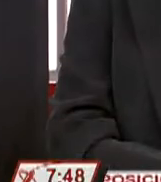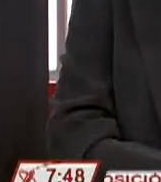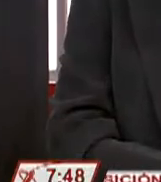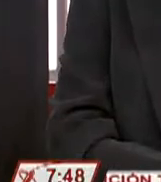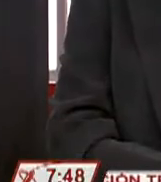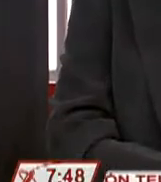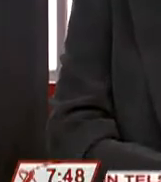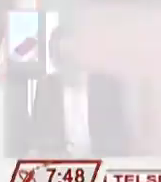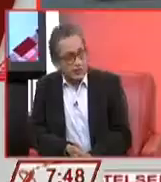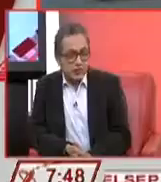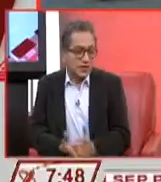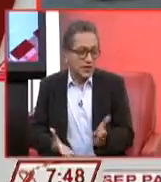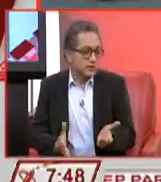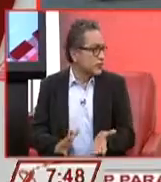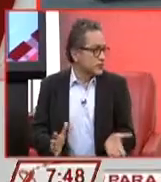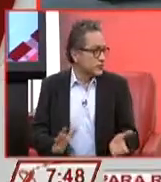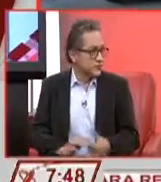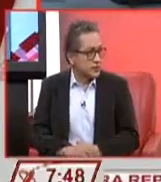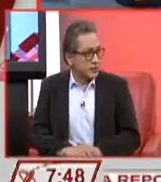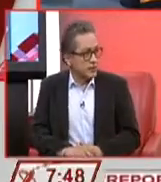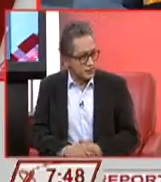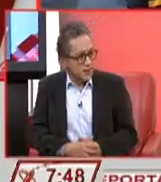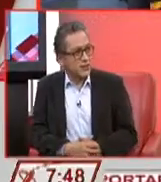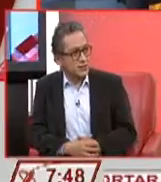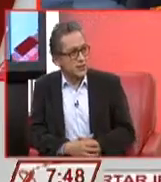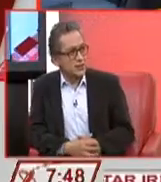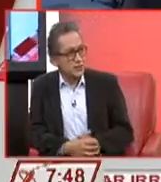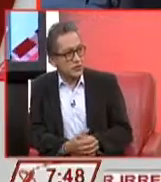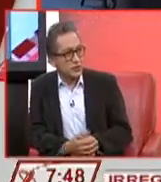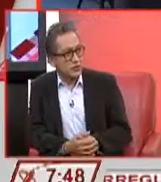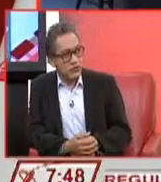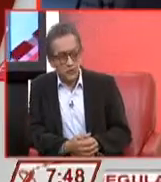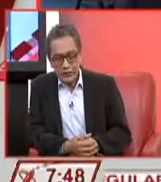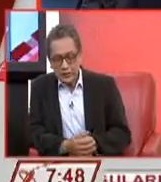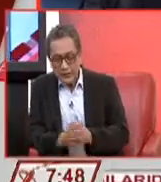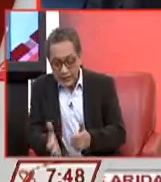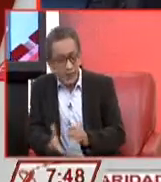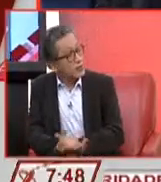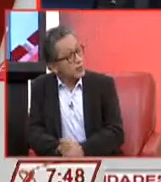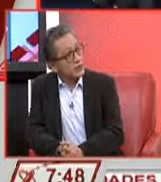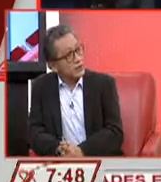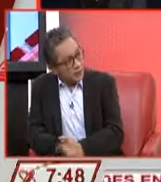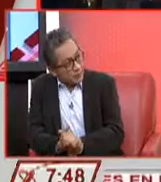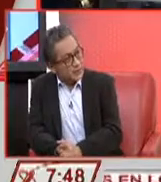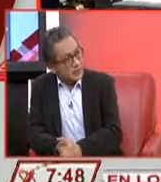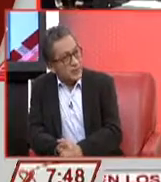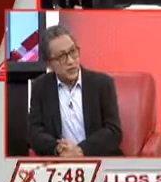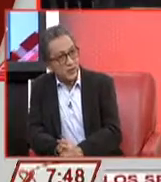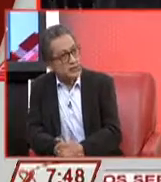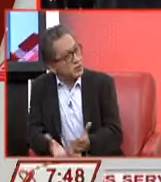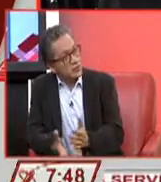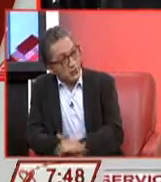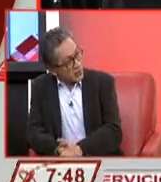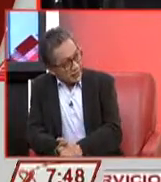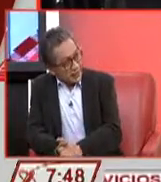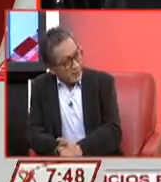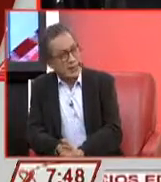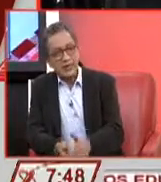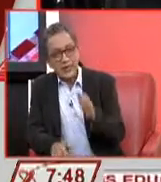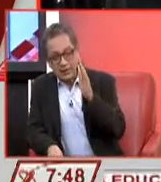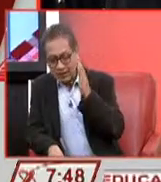autonomías indígenas, y eso escandalizó a muchos funcionarios, al presidente Zedillo, yo recuerdo, y él le dijo al presidente Zedillo que no se